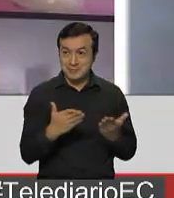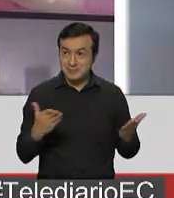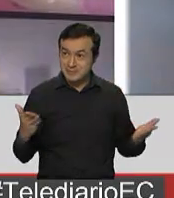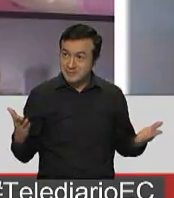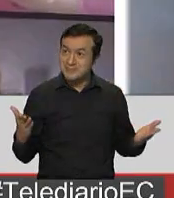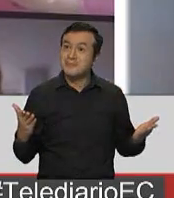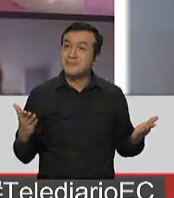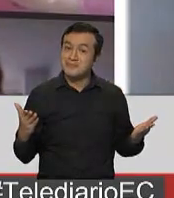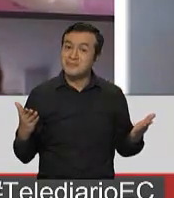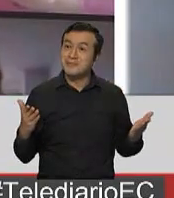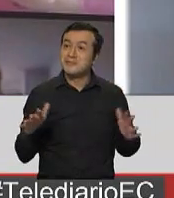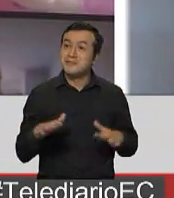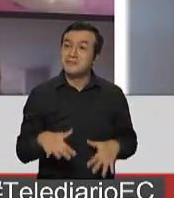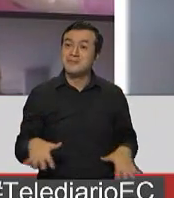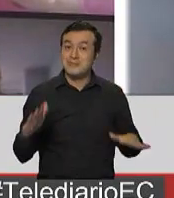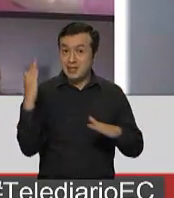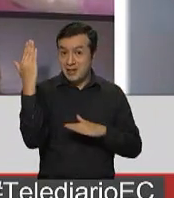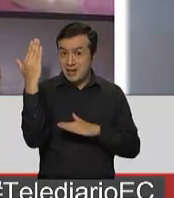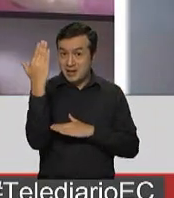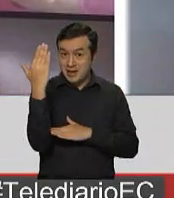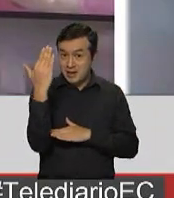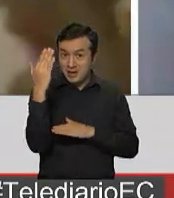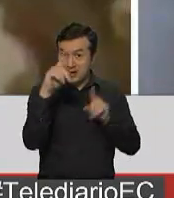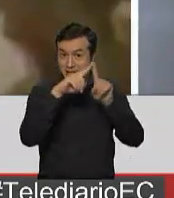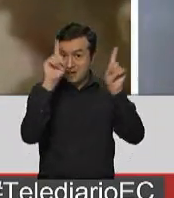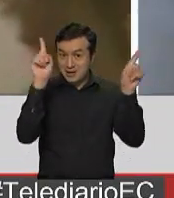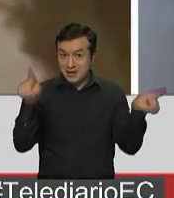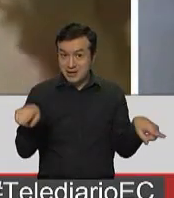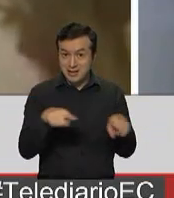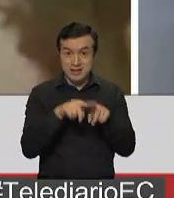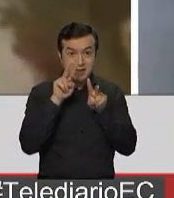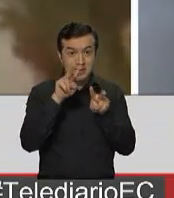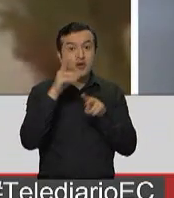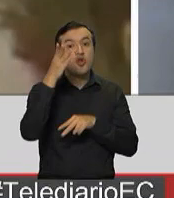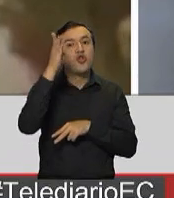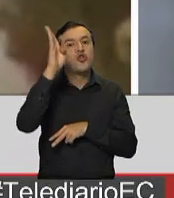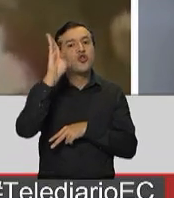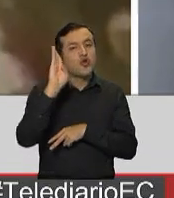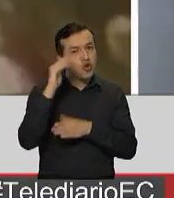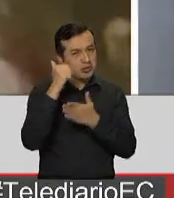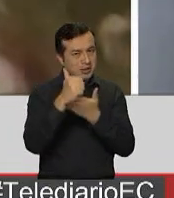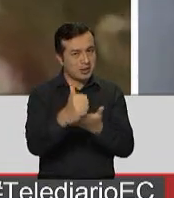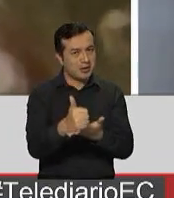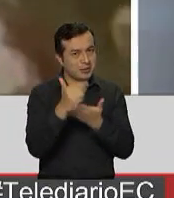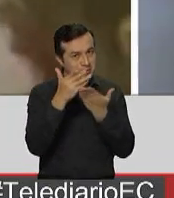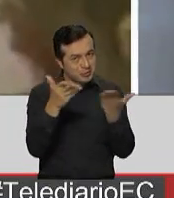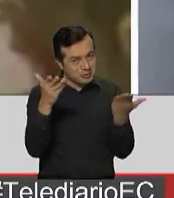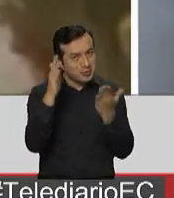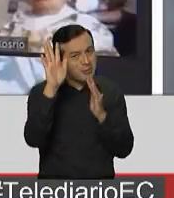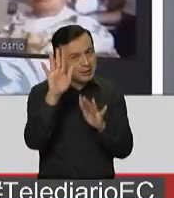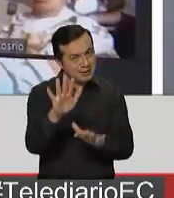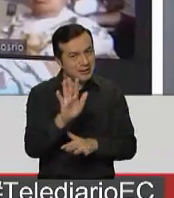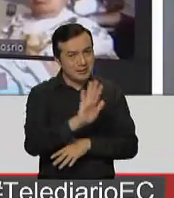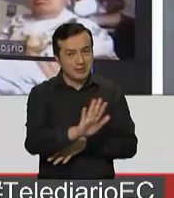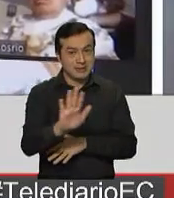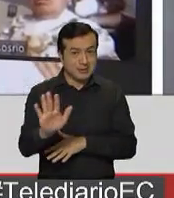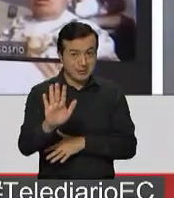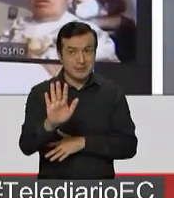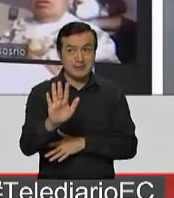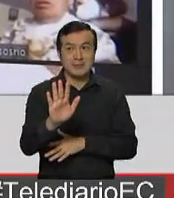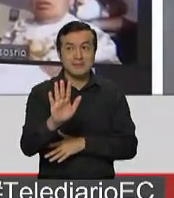la pantalla, ¿no? Que Diosito les ayude y les bendiga.